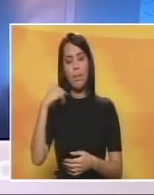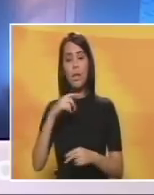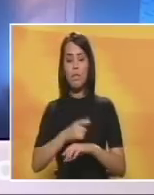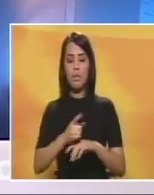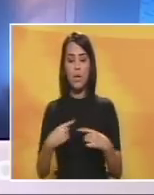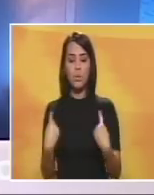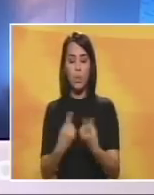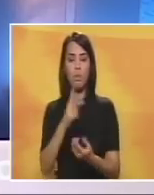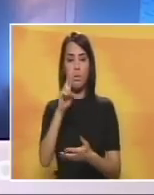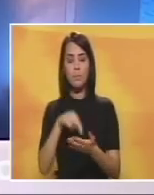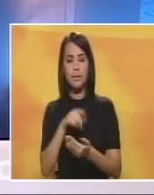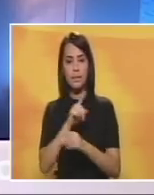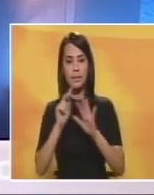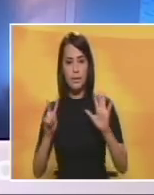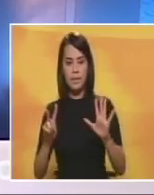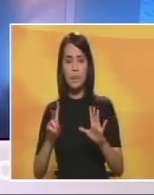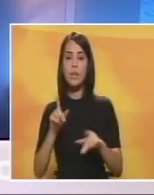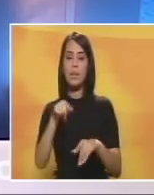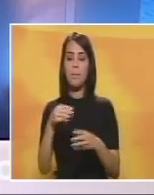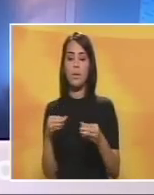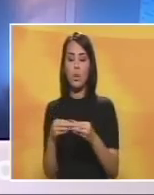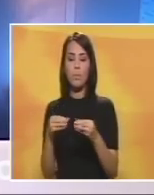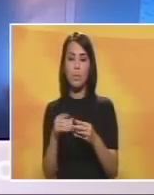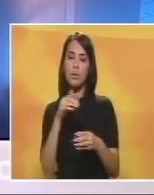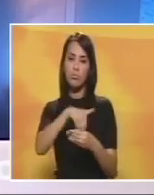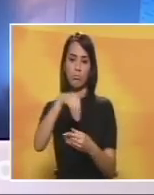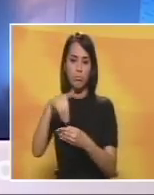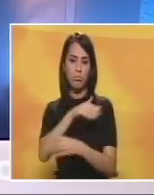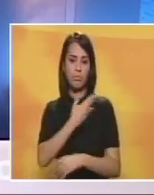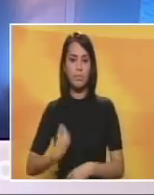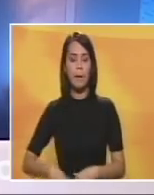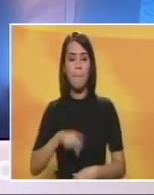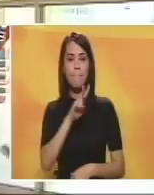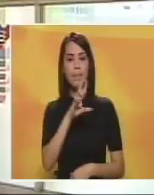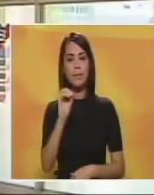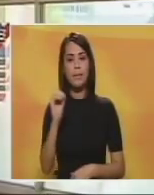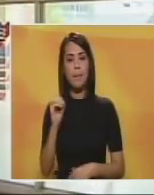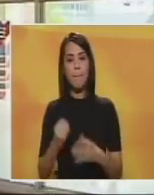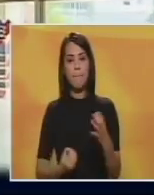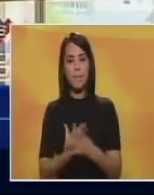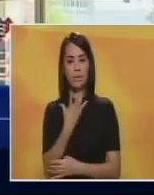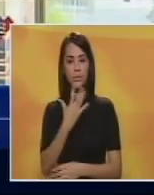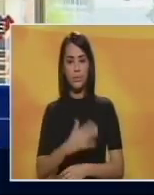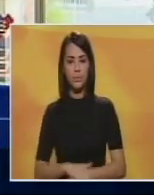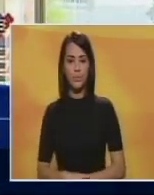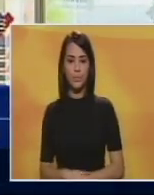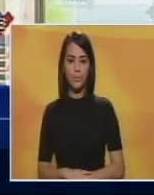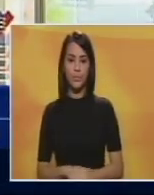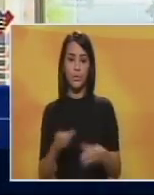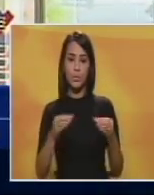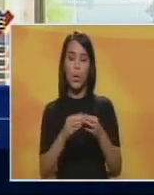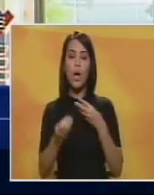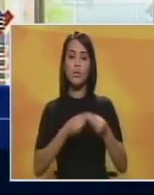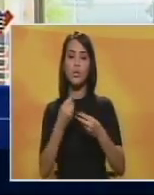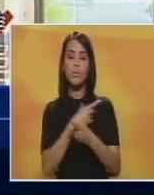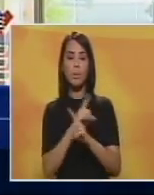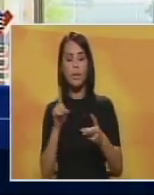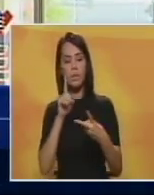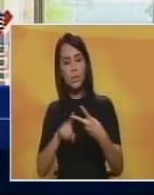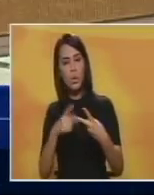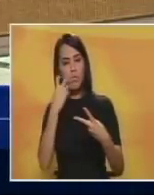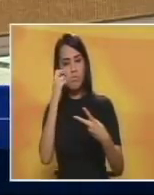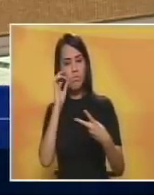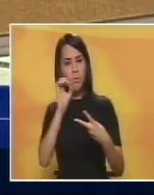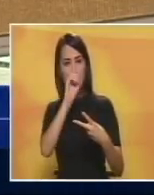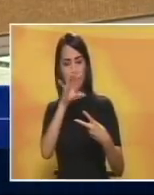regionales de 2017 ni en los comicios presidenciales del pasado 20 de mayo. El organismo electoral informó que Acción Democrática, Nueva Visión para mi País, Un Nuevo